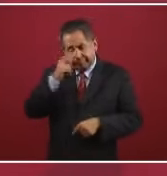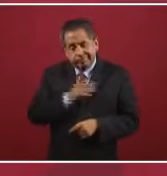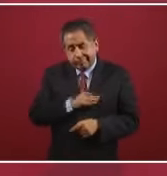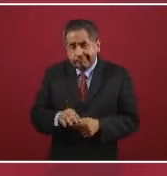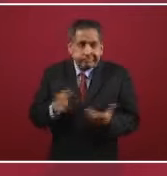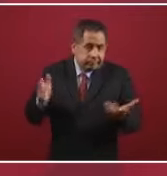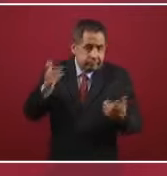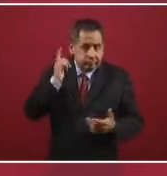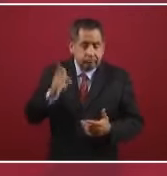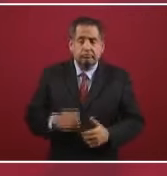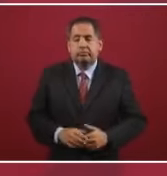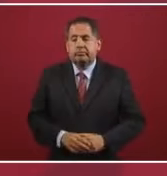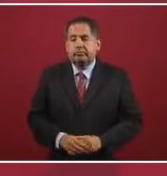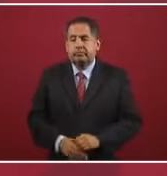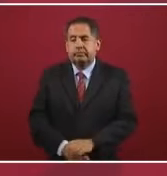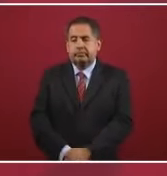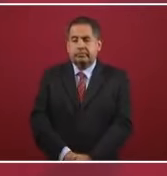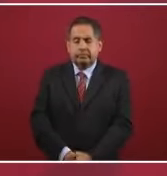sea el desenlace. ¿Por este